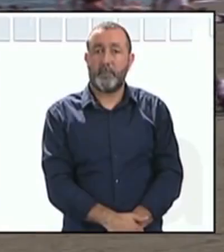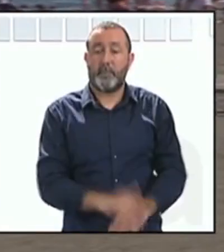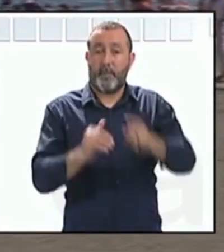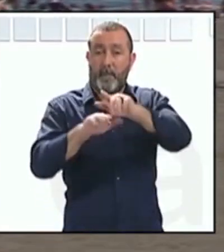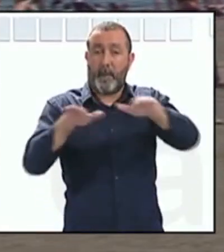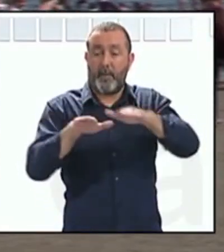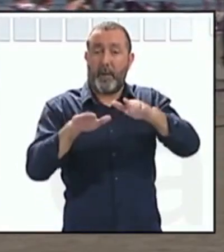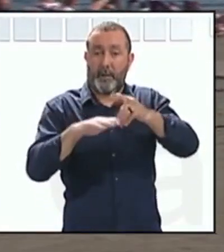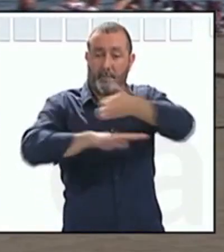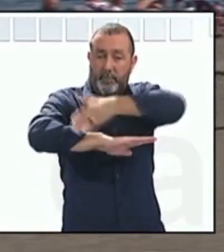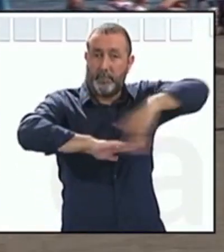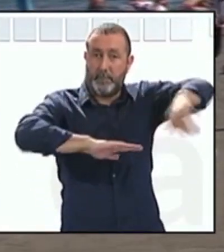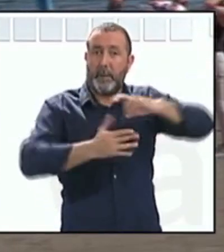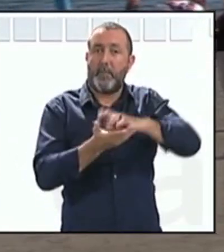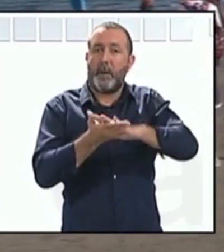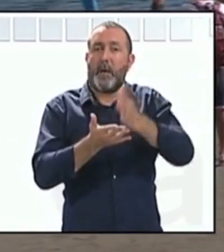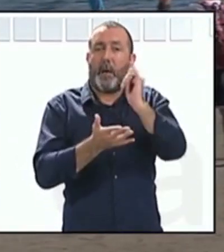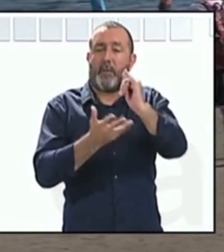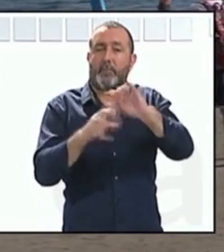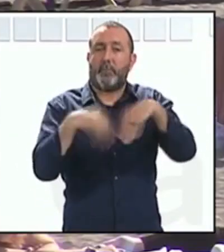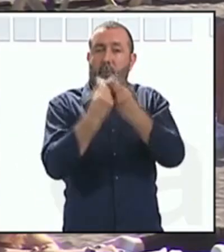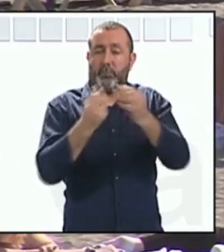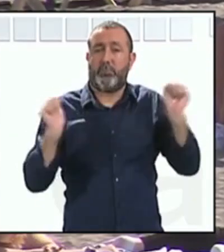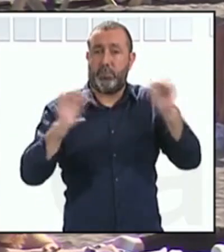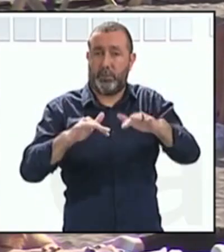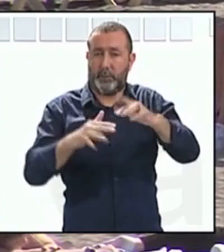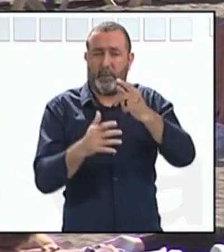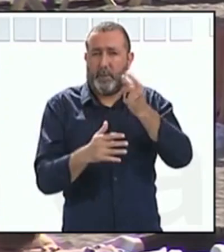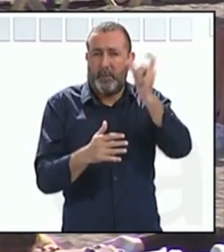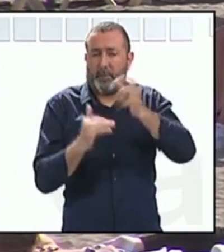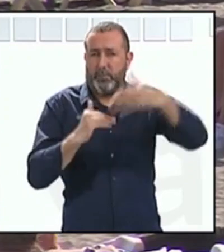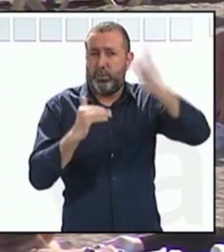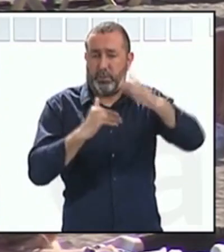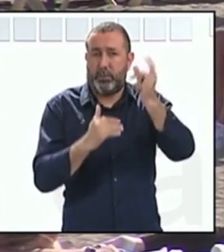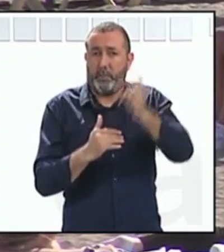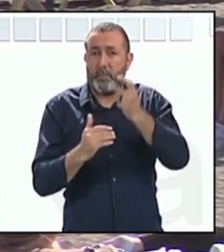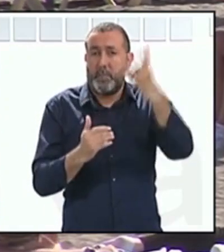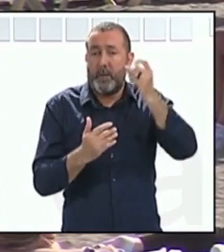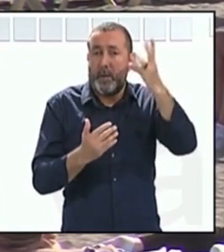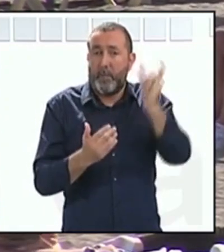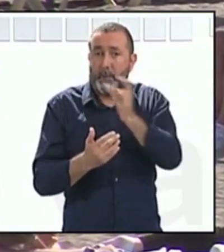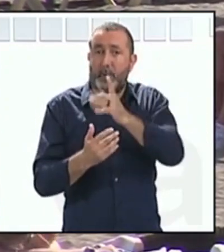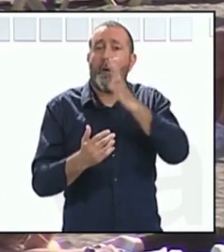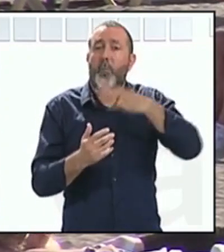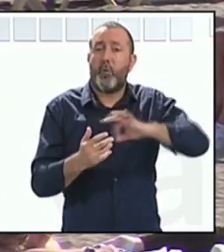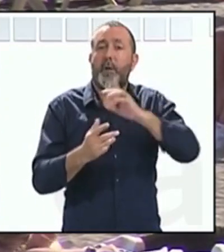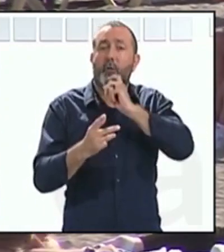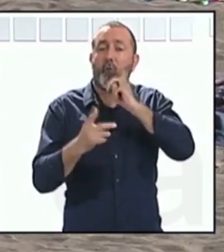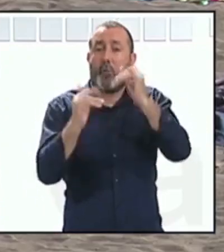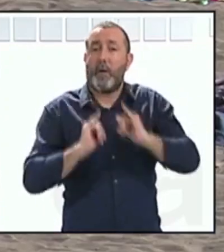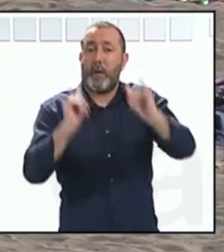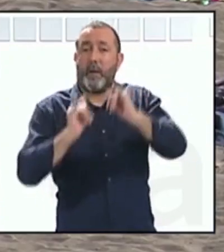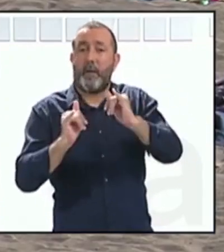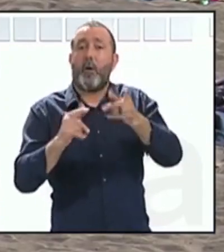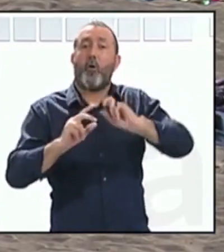Las playas del litoral malagueño concentran en verano miles de personas y en ocasiones puede ser complicado compatibilizar el disfrute de unos